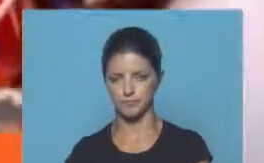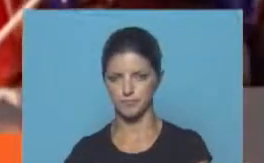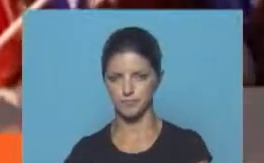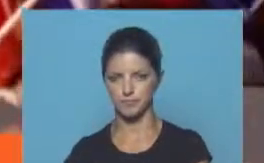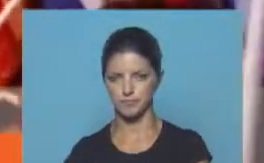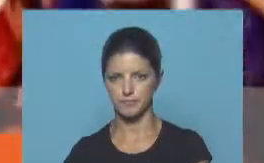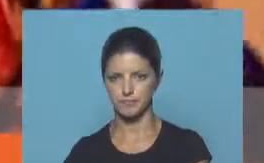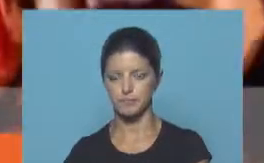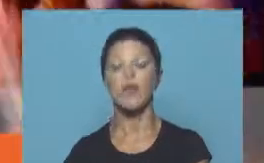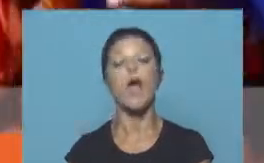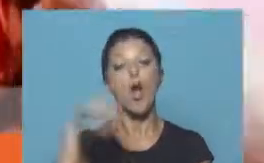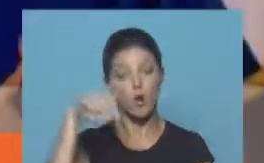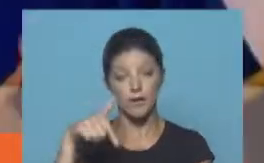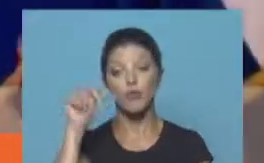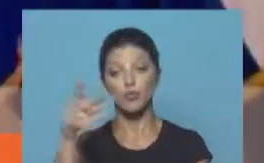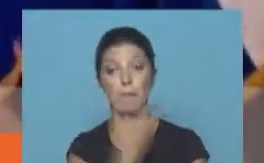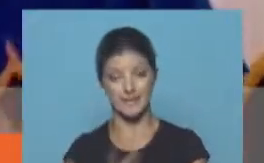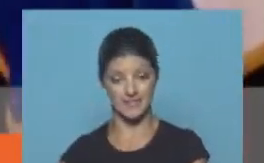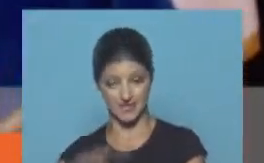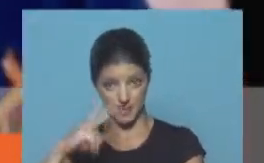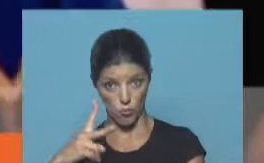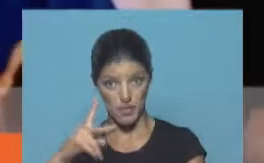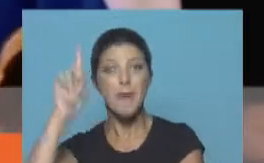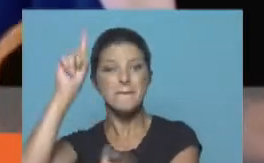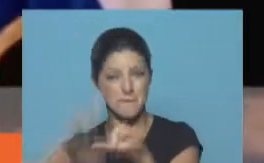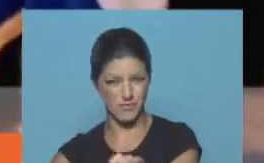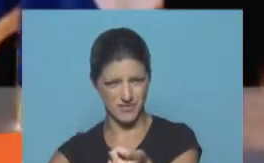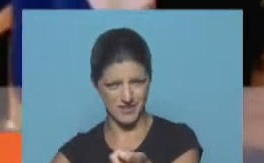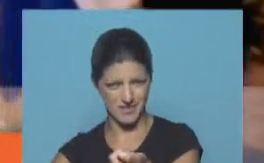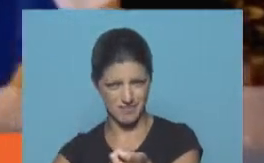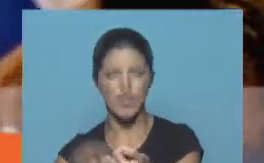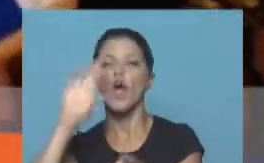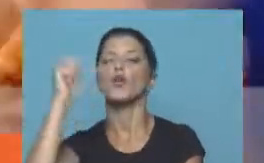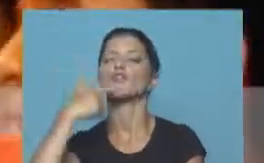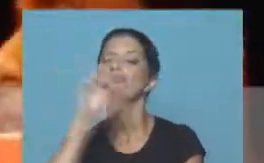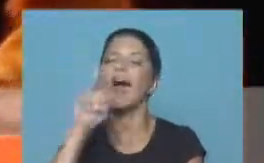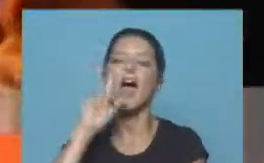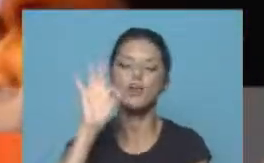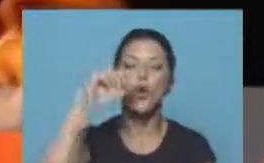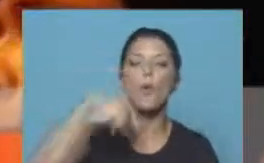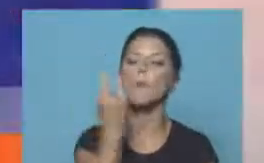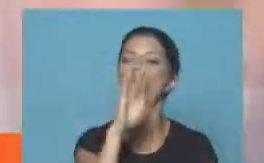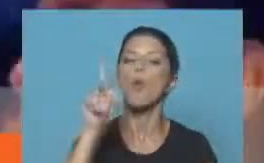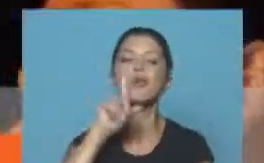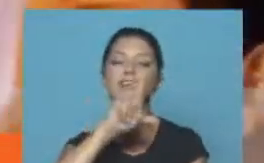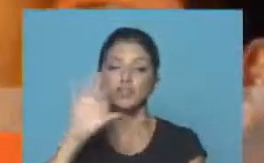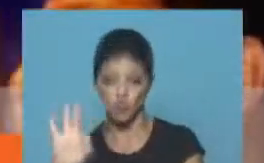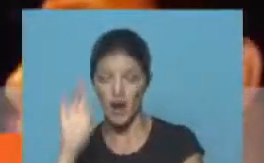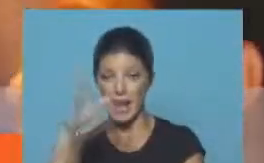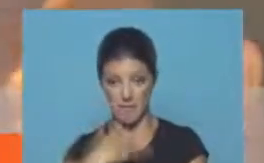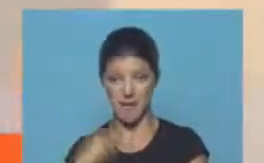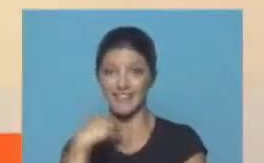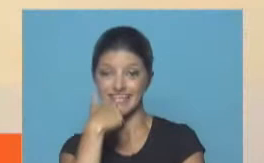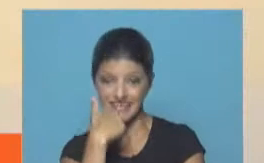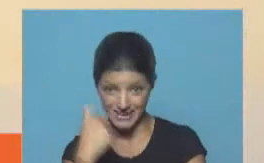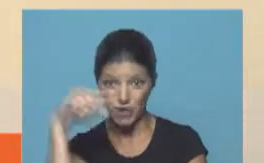Esta vez, la compañera de fórmula fue su propia esposa, Rosario Murillo, madre de sus 7 hijos y sobrina